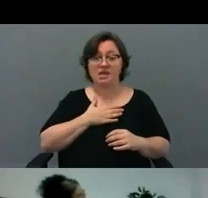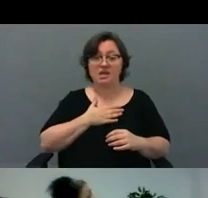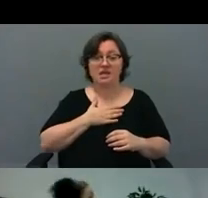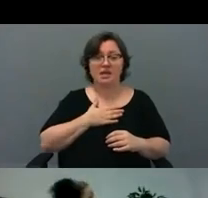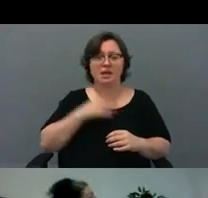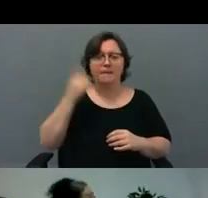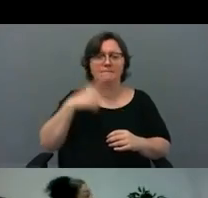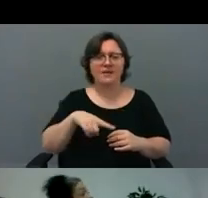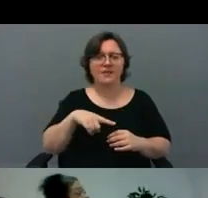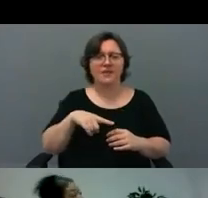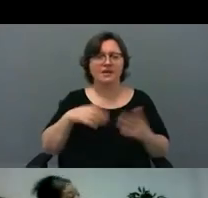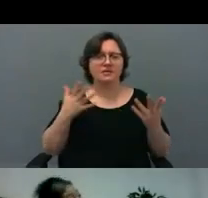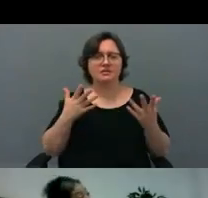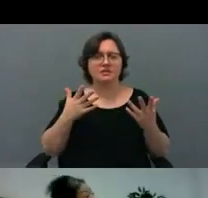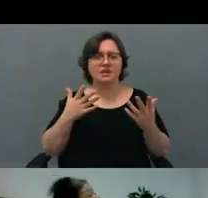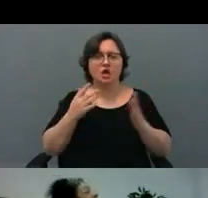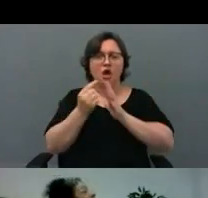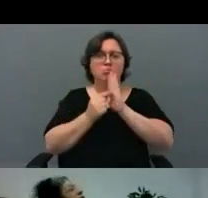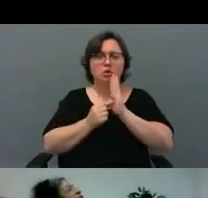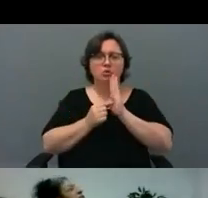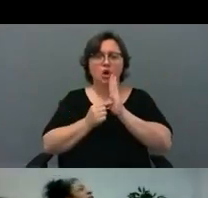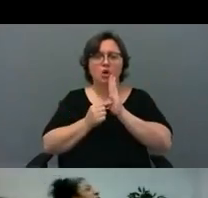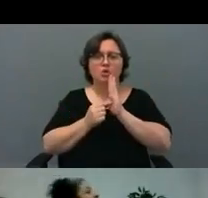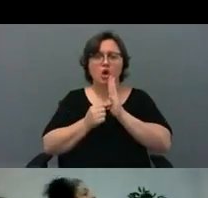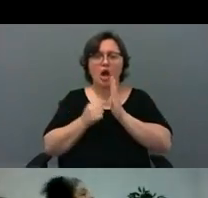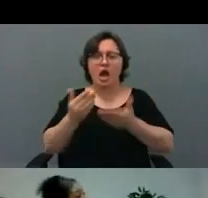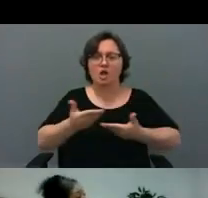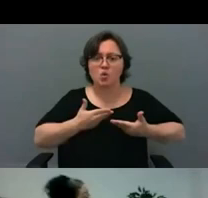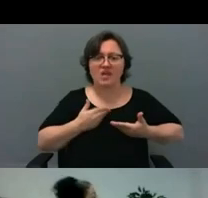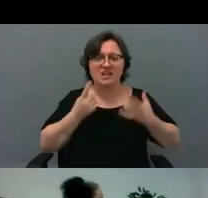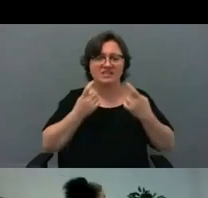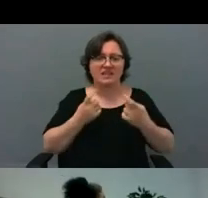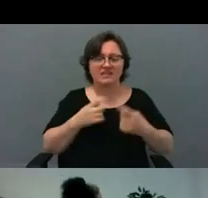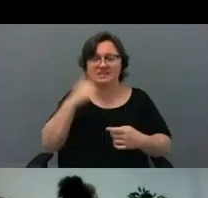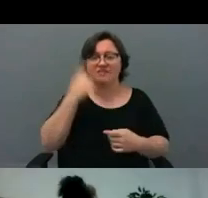saber cuáles son los puntos, las ayudas necesarias.